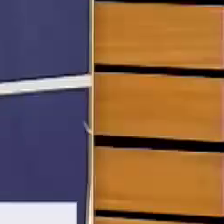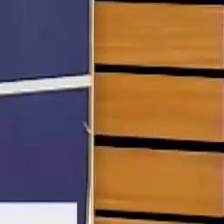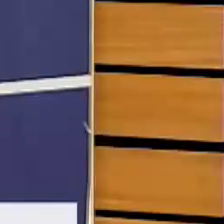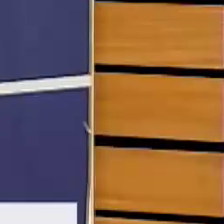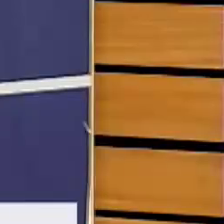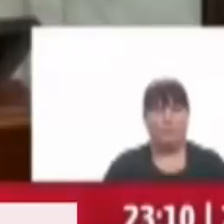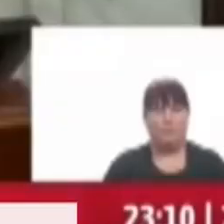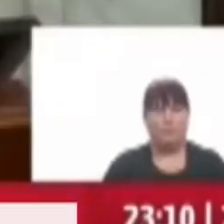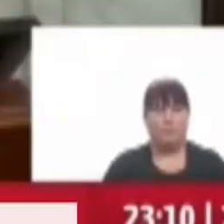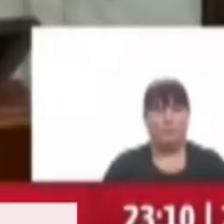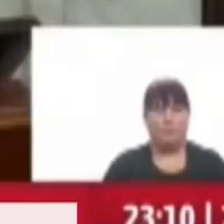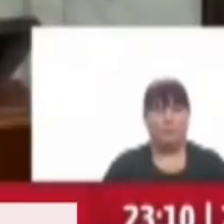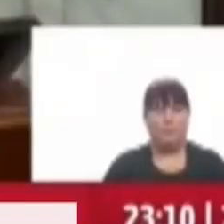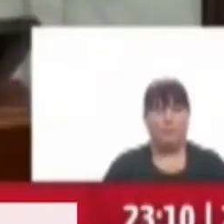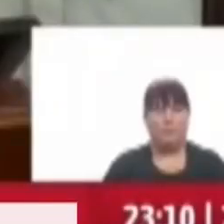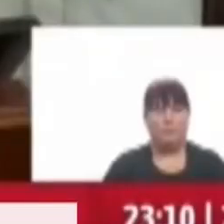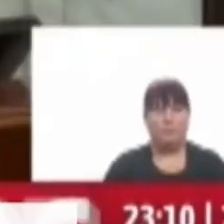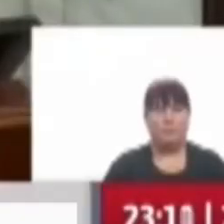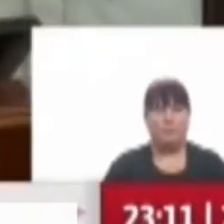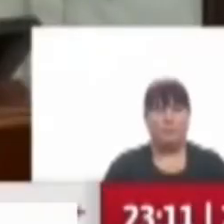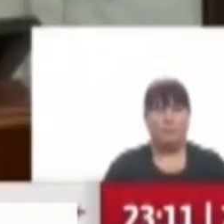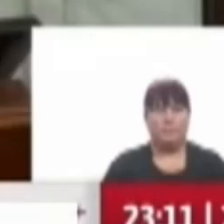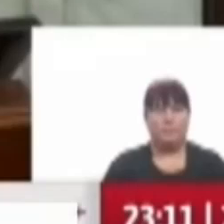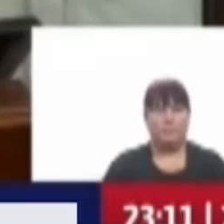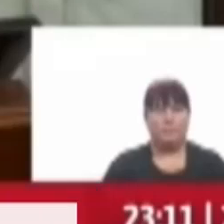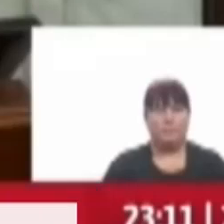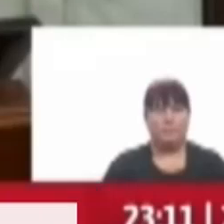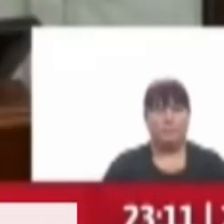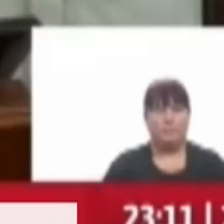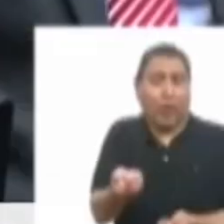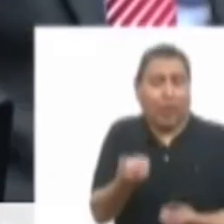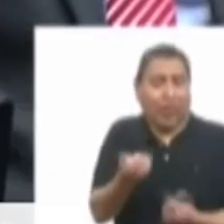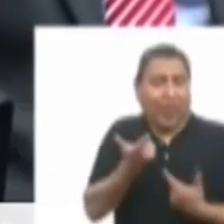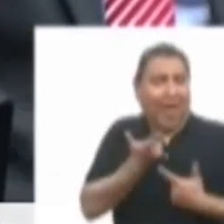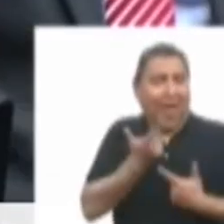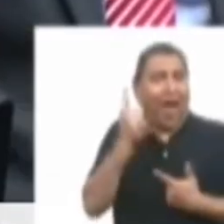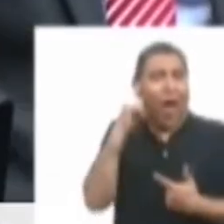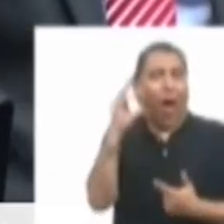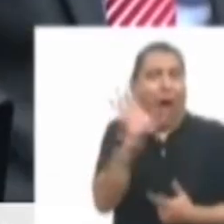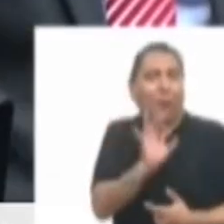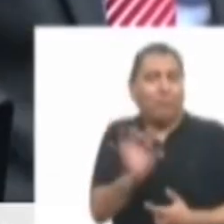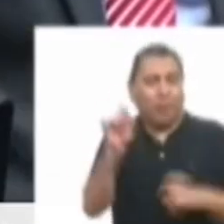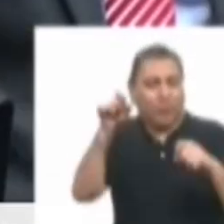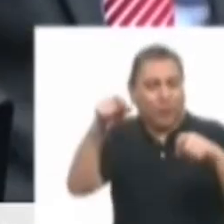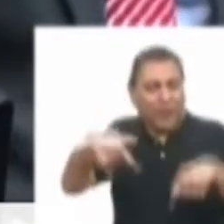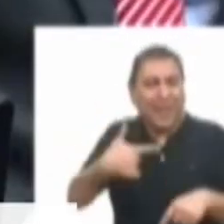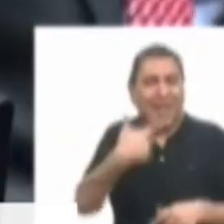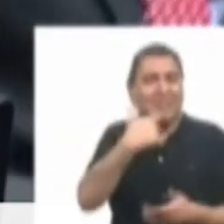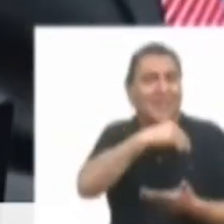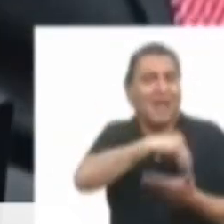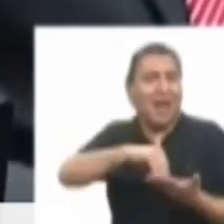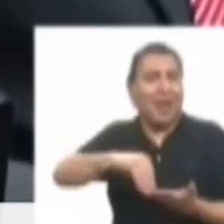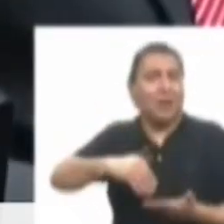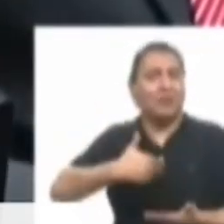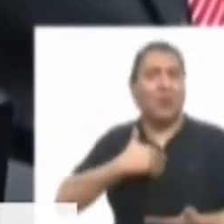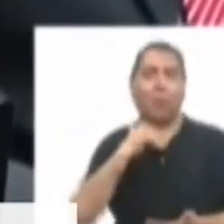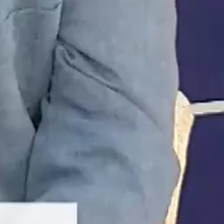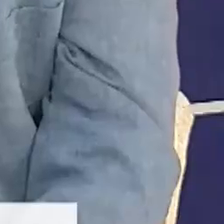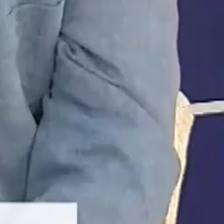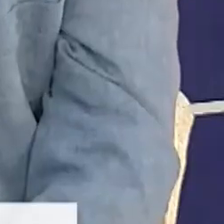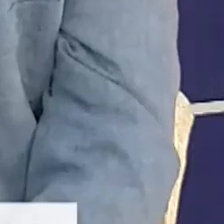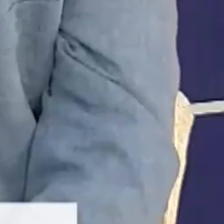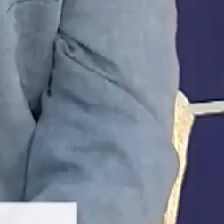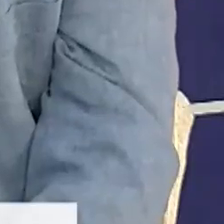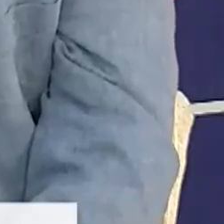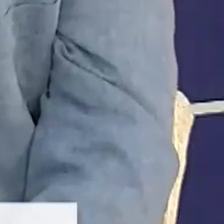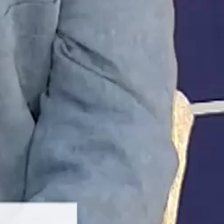servicios en los aeropuertos, y Energía Argentina, que es Enarsa, que tiene que ver con... O sea que... Aerolíneas